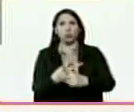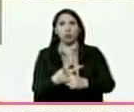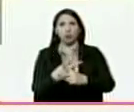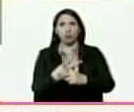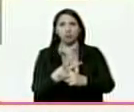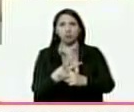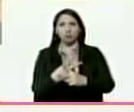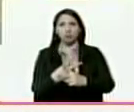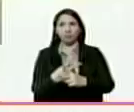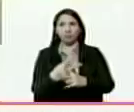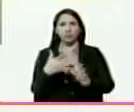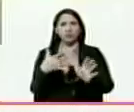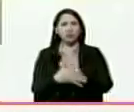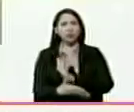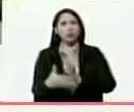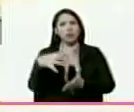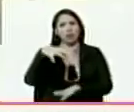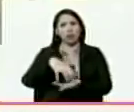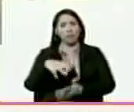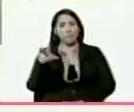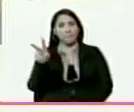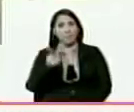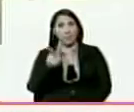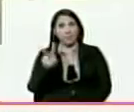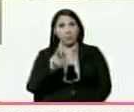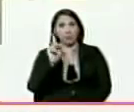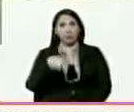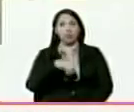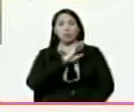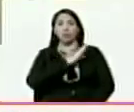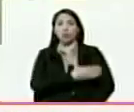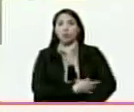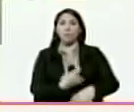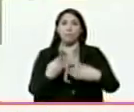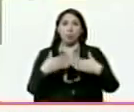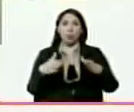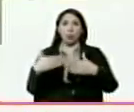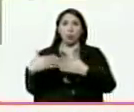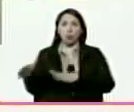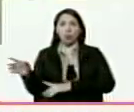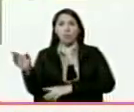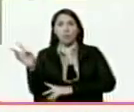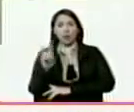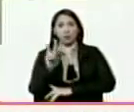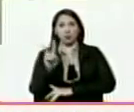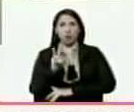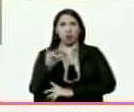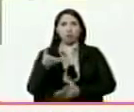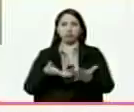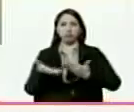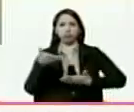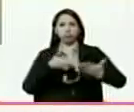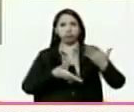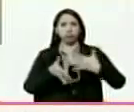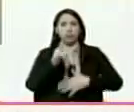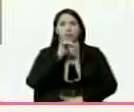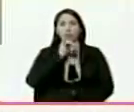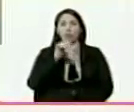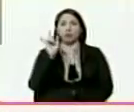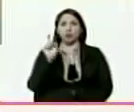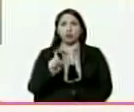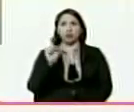Estado venezolano, no solo del gobierno, de los poderes públicos de Venezuela, en colaborar con la información